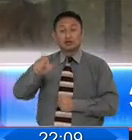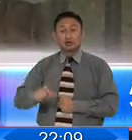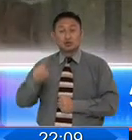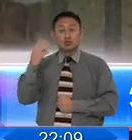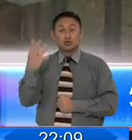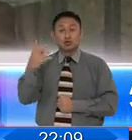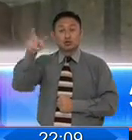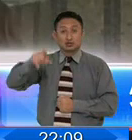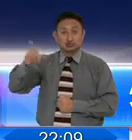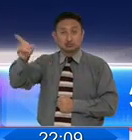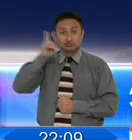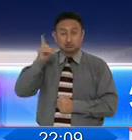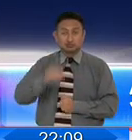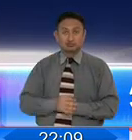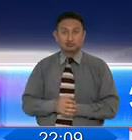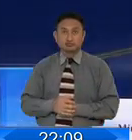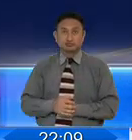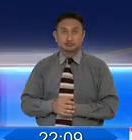por coronavirus.